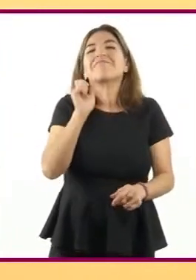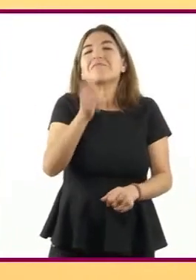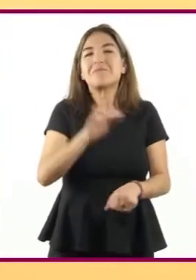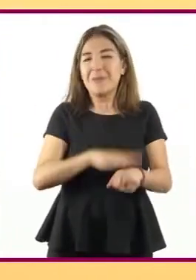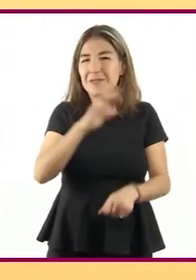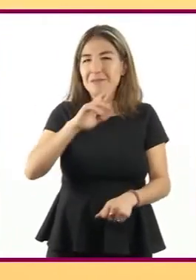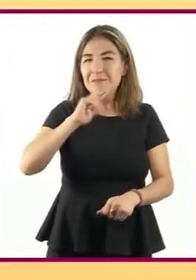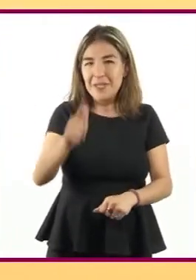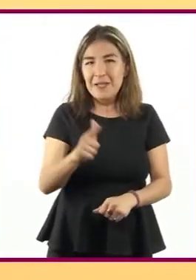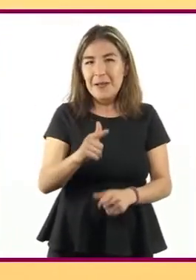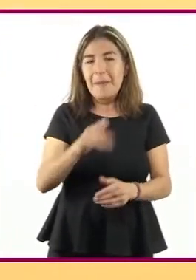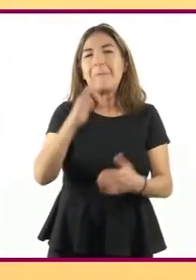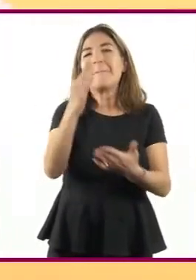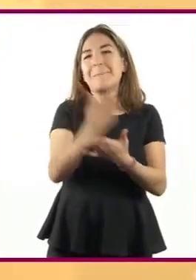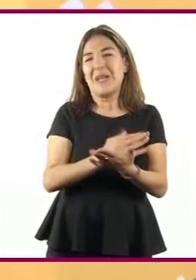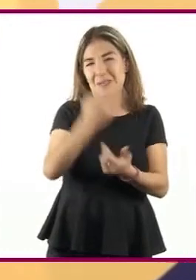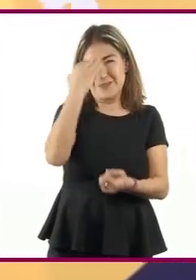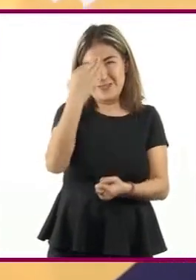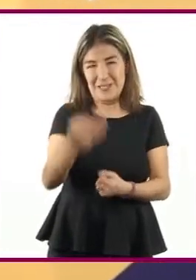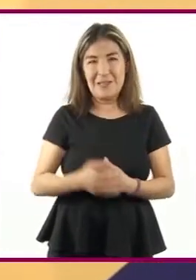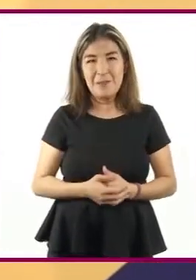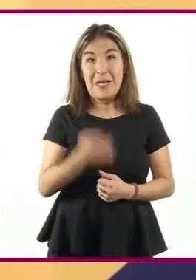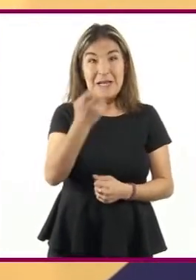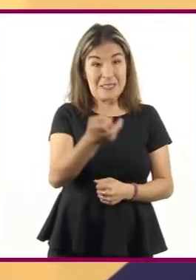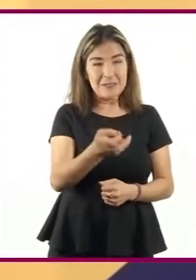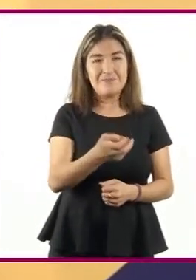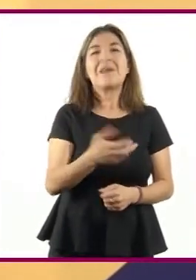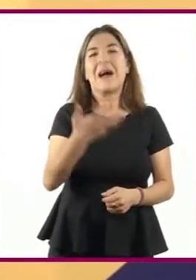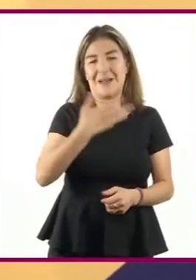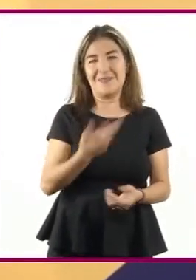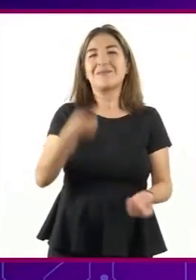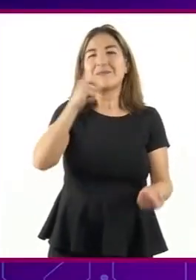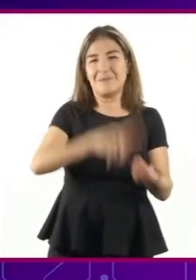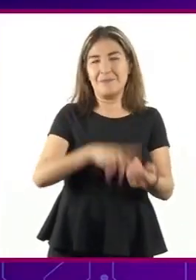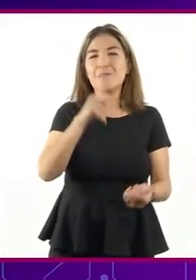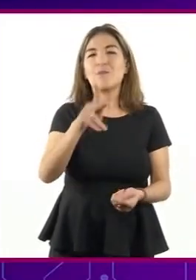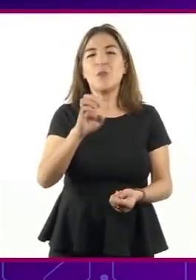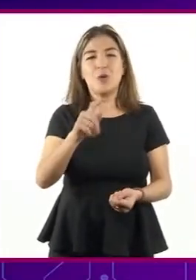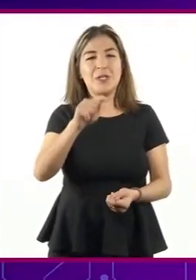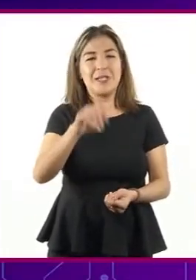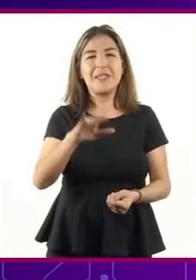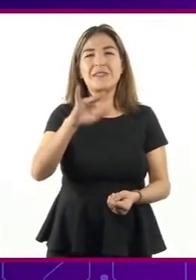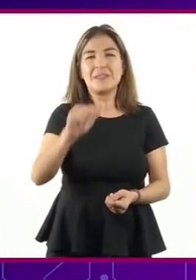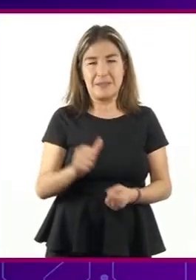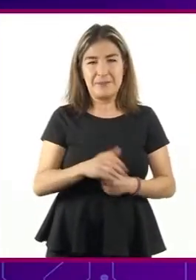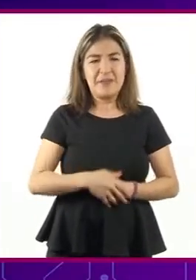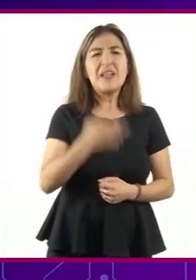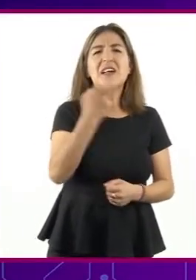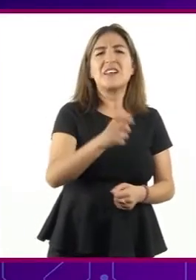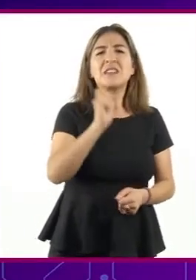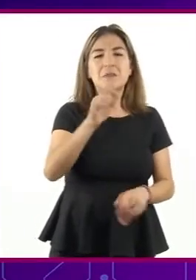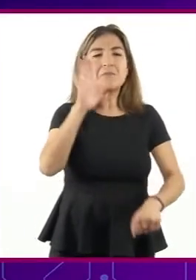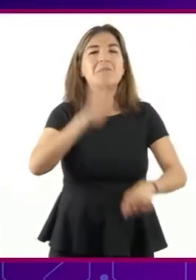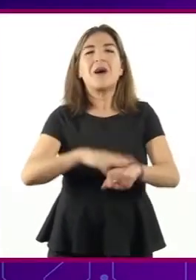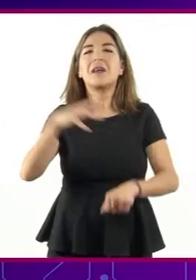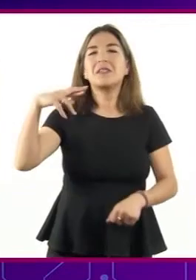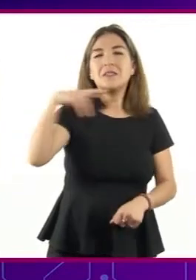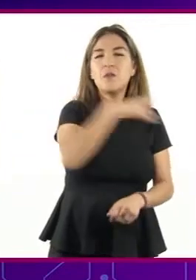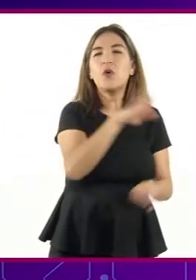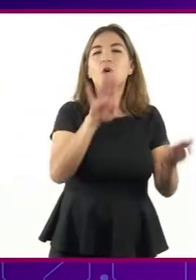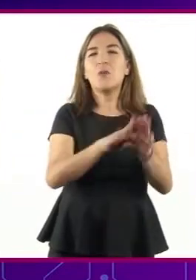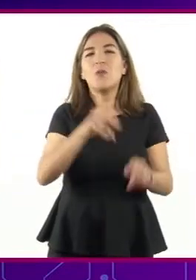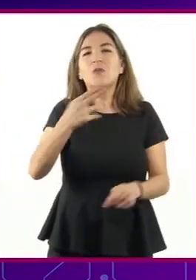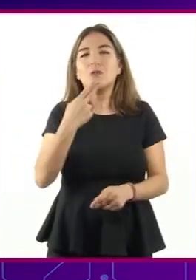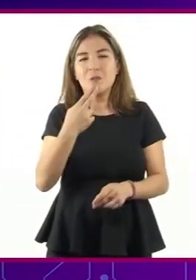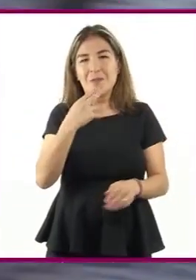la que lo realiza en menor tiempo. Ahí es donde aparece la potencia. Esta es simplemente la rapidez con la que se